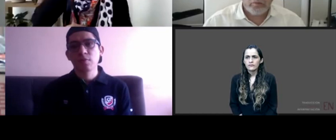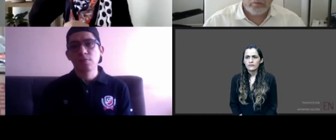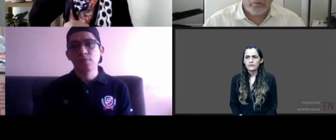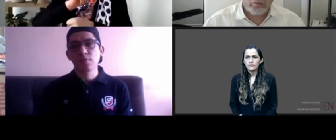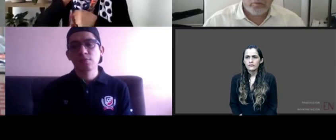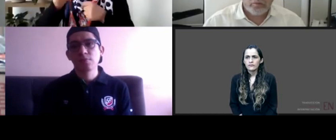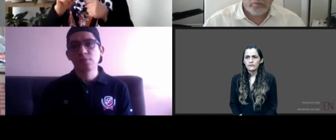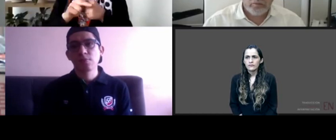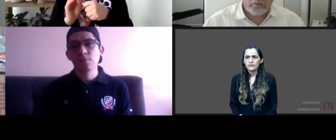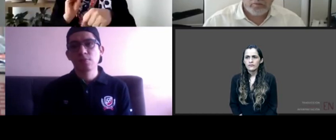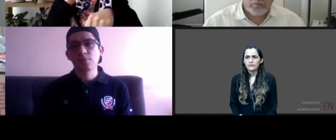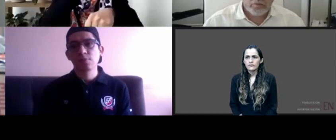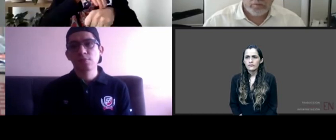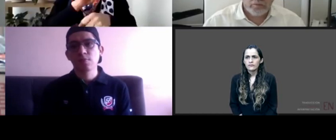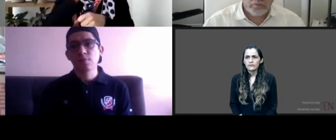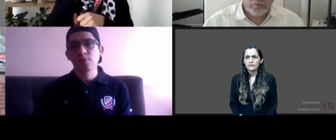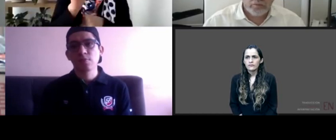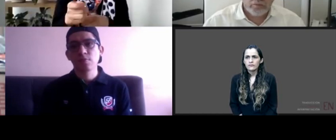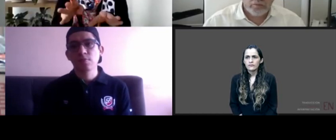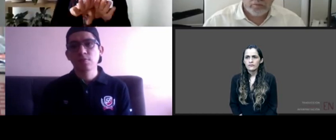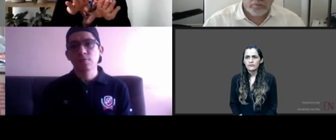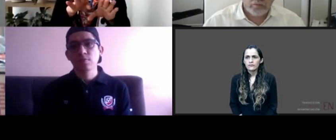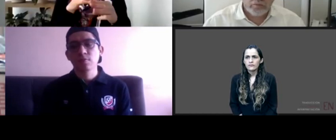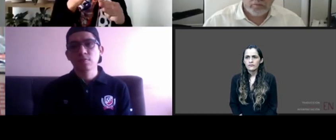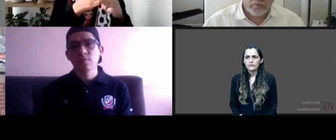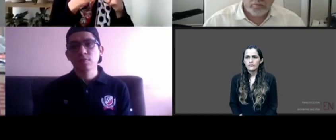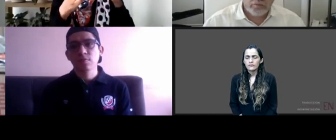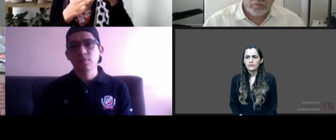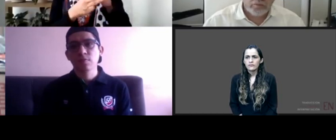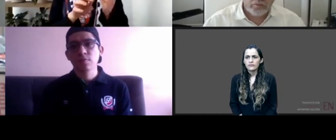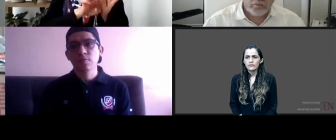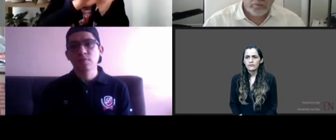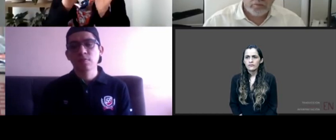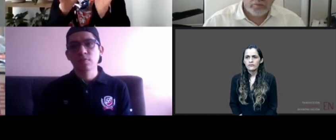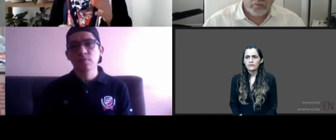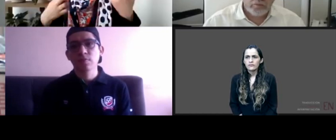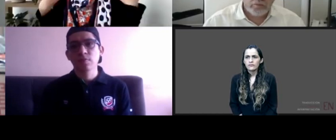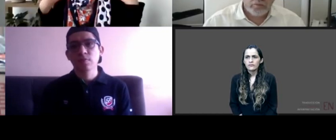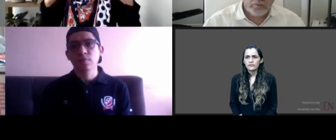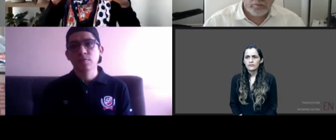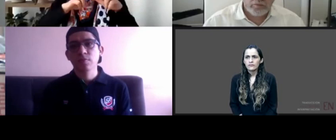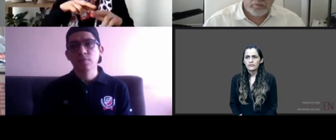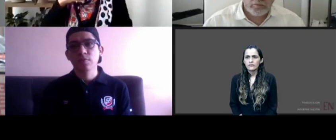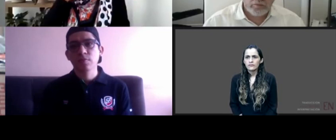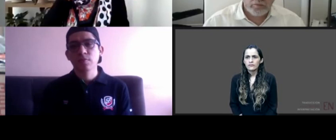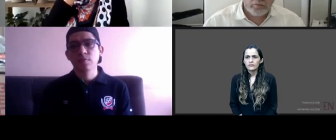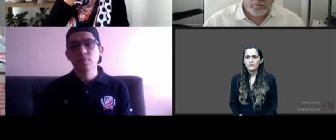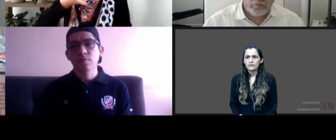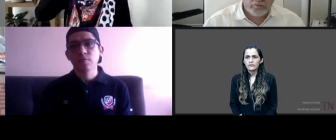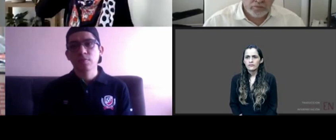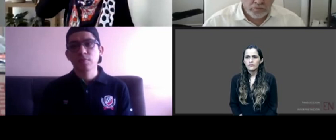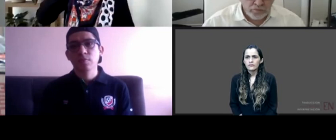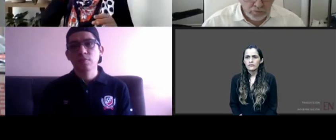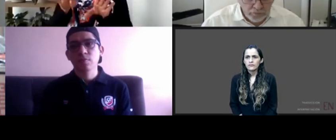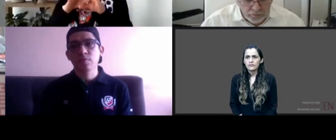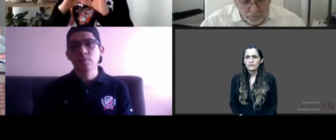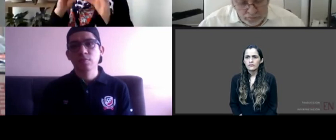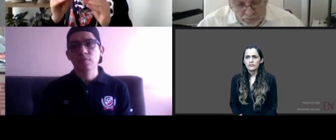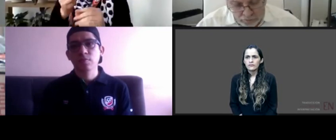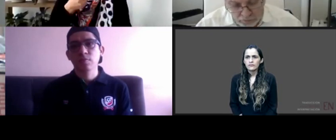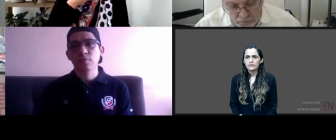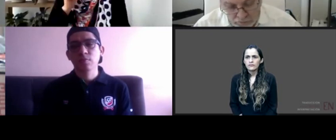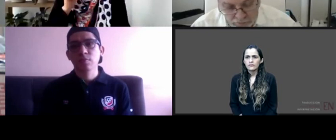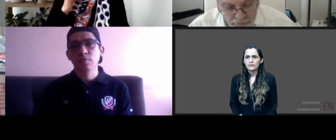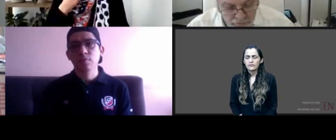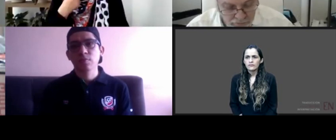viera realmente como una comunidad lingüística, sería totalmente diferente el enfoque, ¿no? A mí me